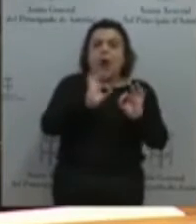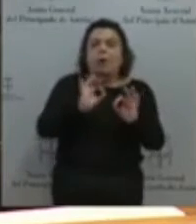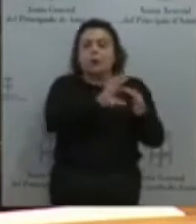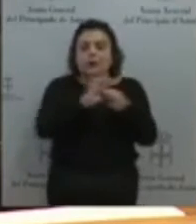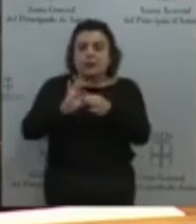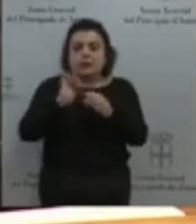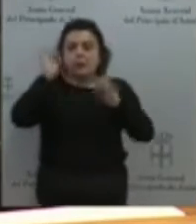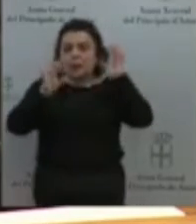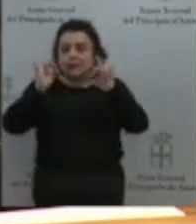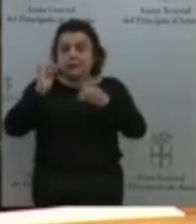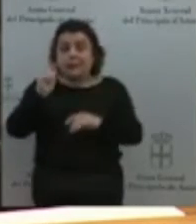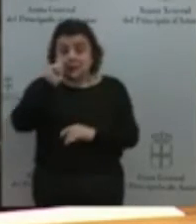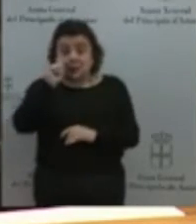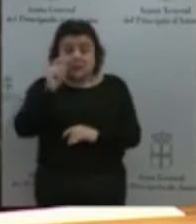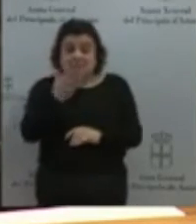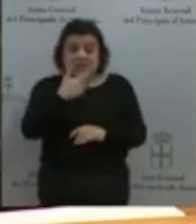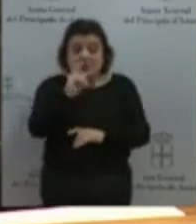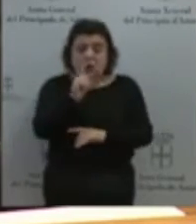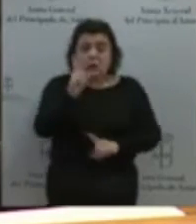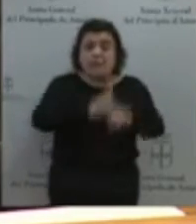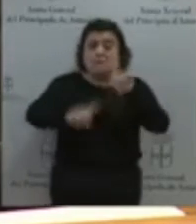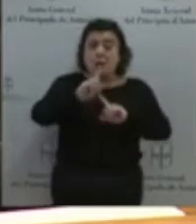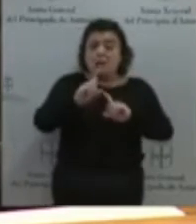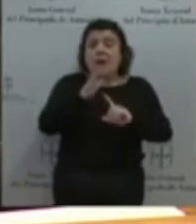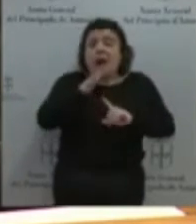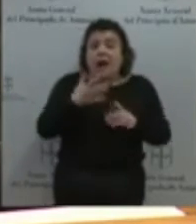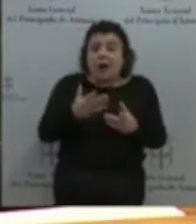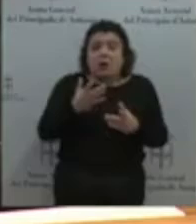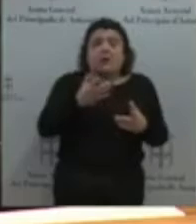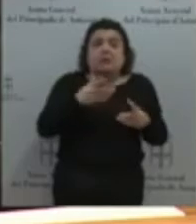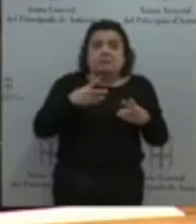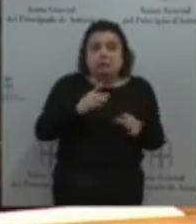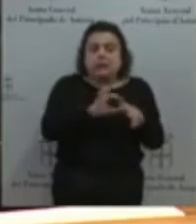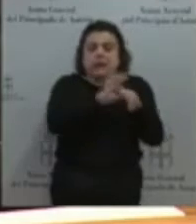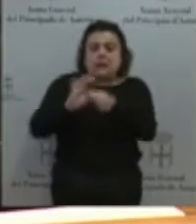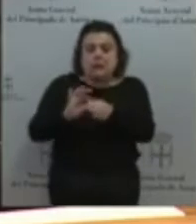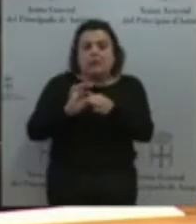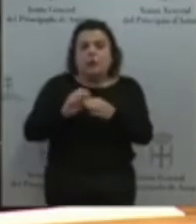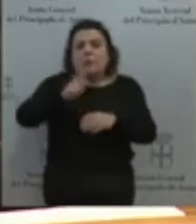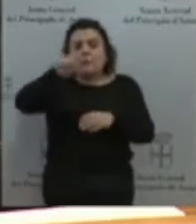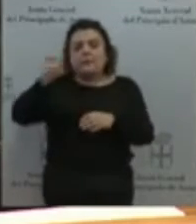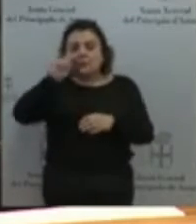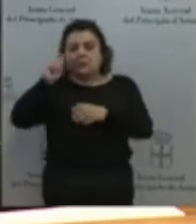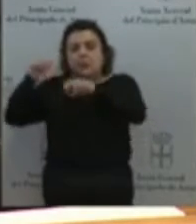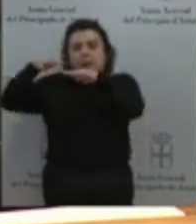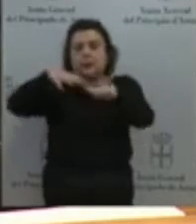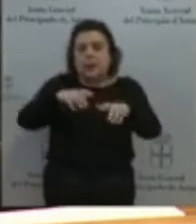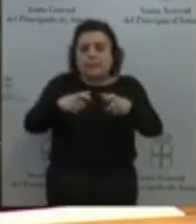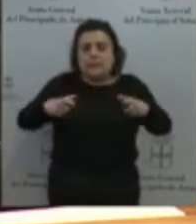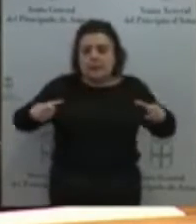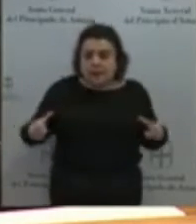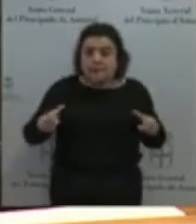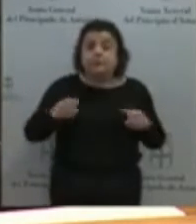suministro asociados a una mayor llegada turística. De todas maneras, los programas de mejora y de la eficiencia del ciclo integral del agua van a poder